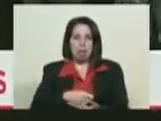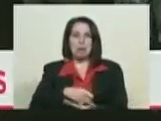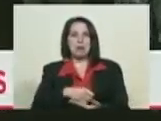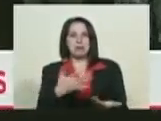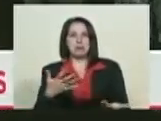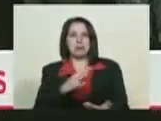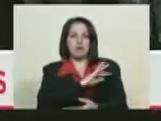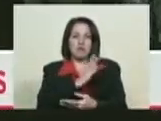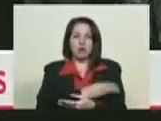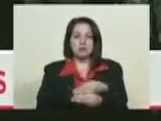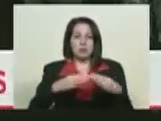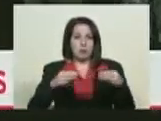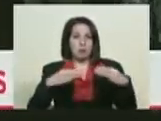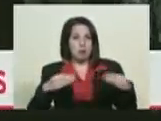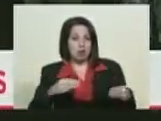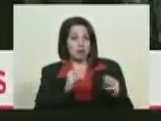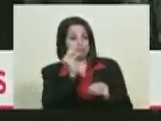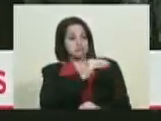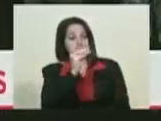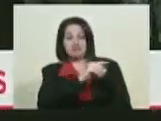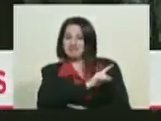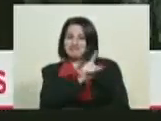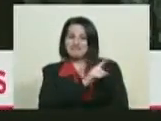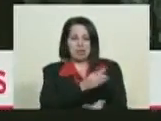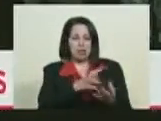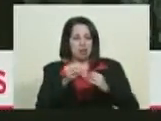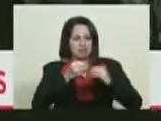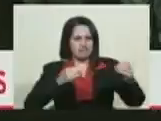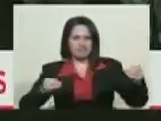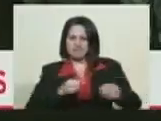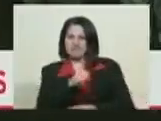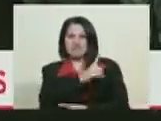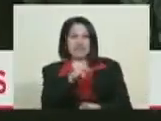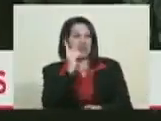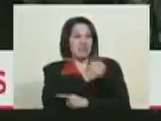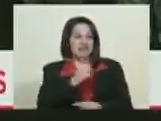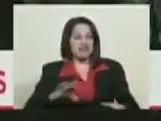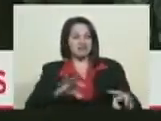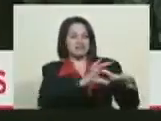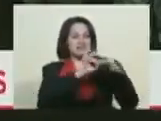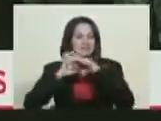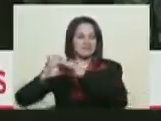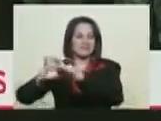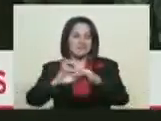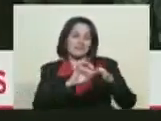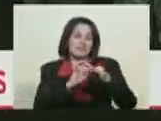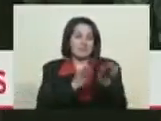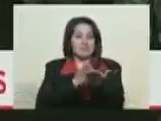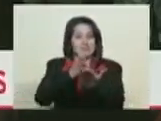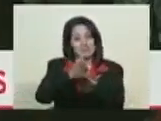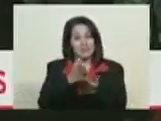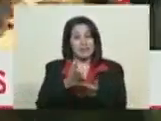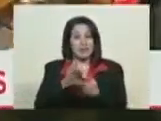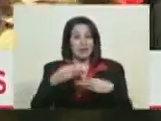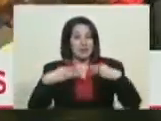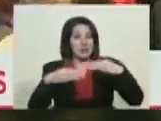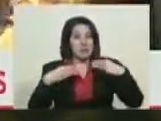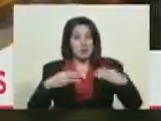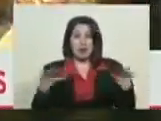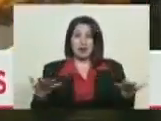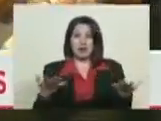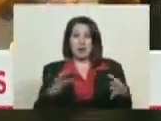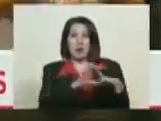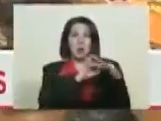los divisionistas, digámoslo, ese no es el camino. El camino es la unión nacional, es la unión popular.